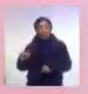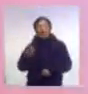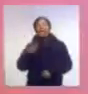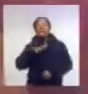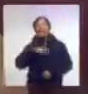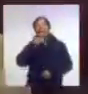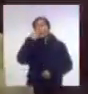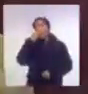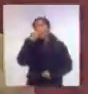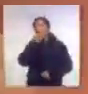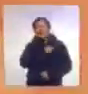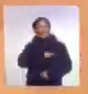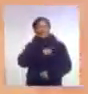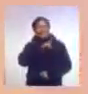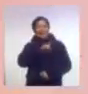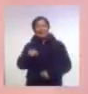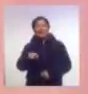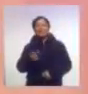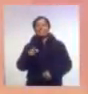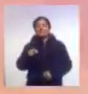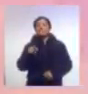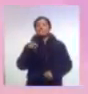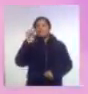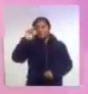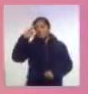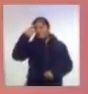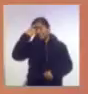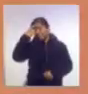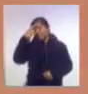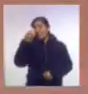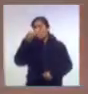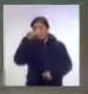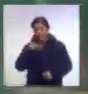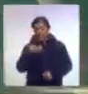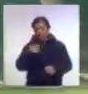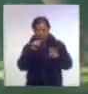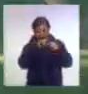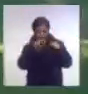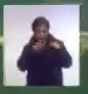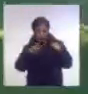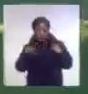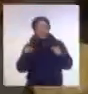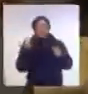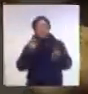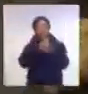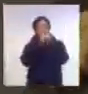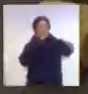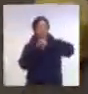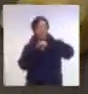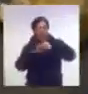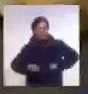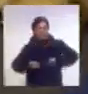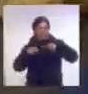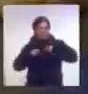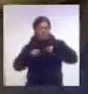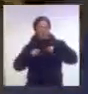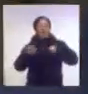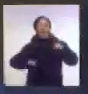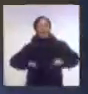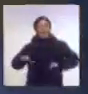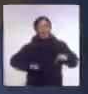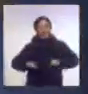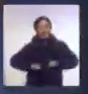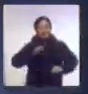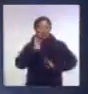Recuerde que los pilares de un buen tratamiento radican en el cambio de estilo de vida y la activación física. Con información de